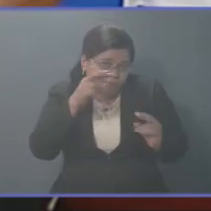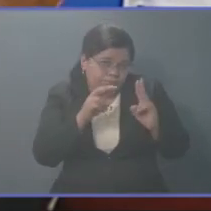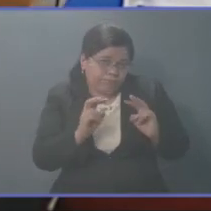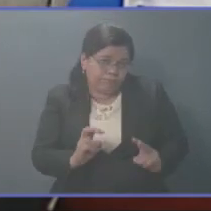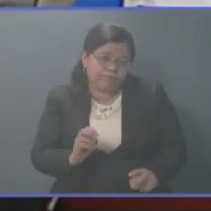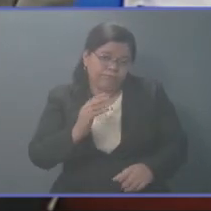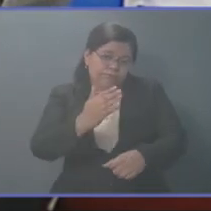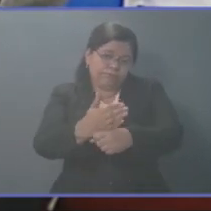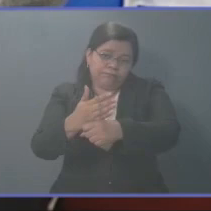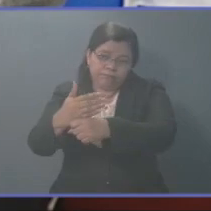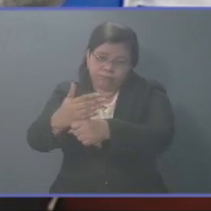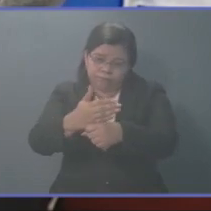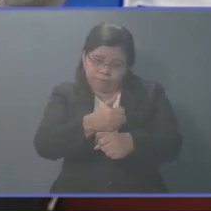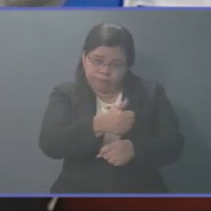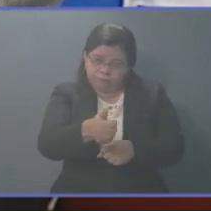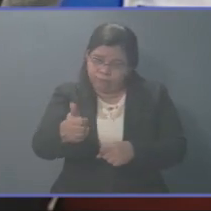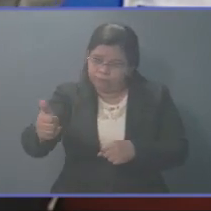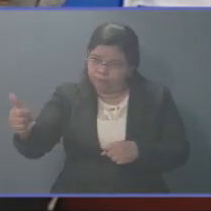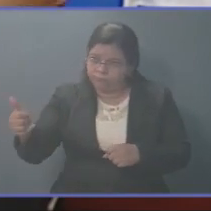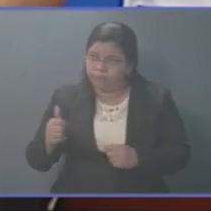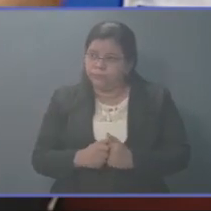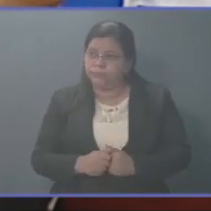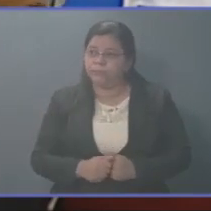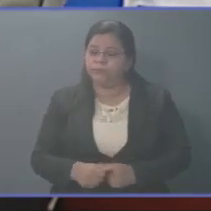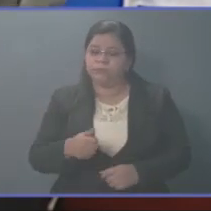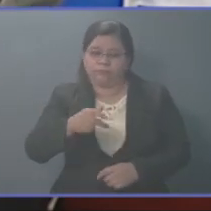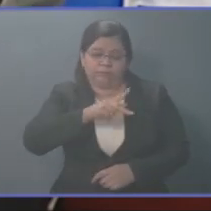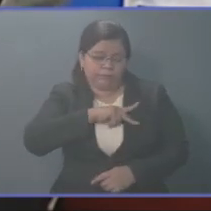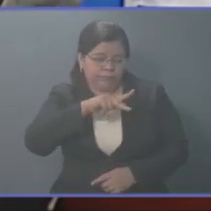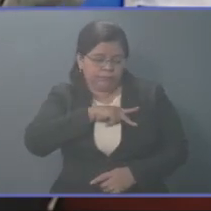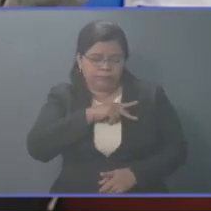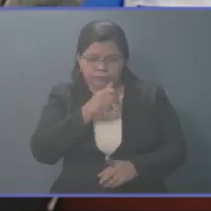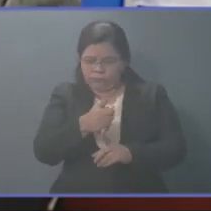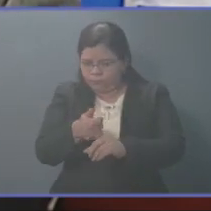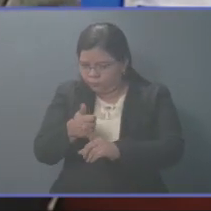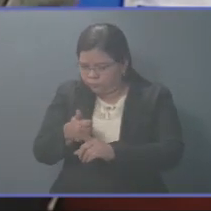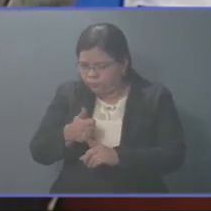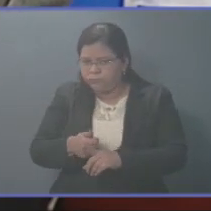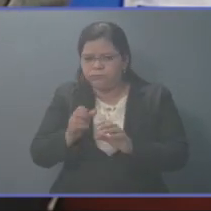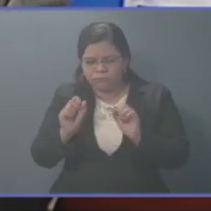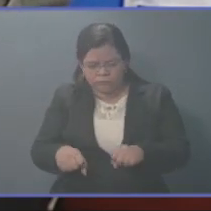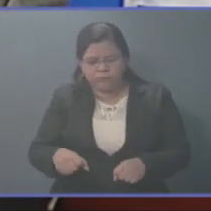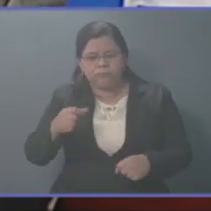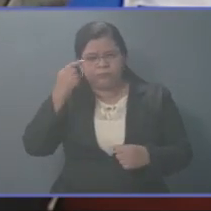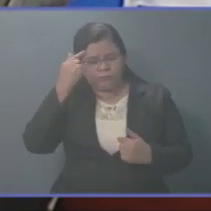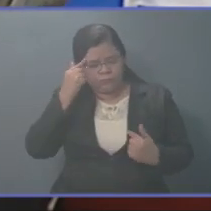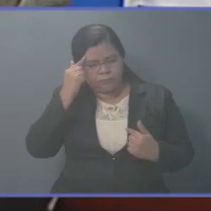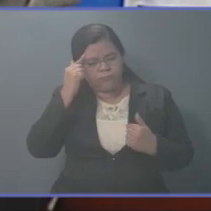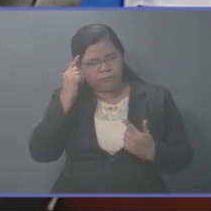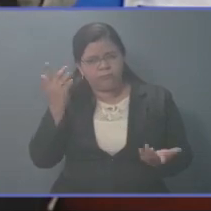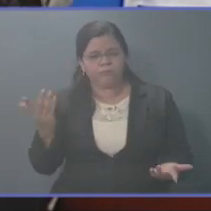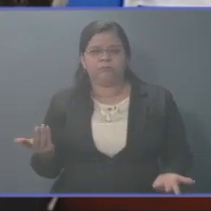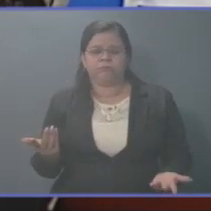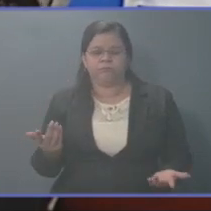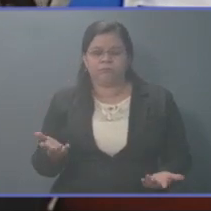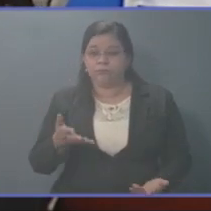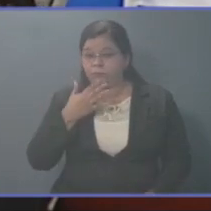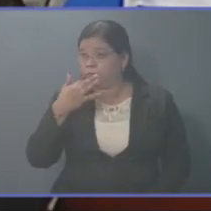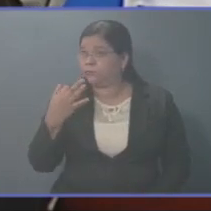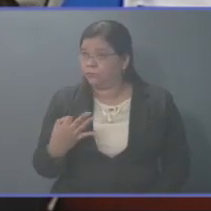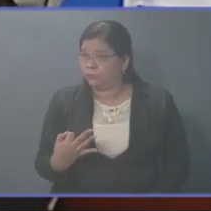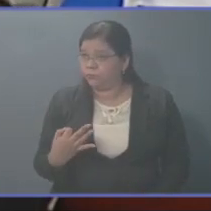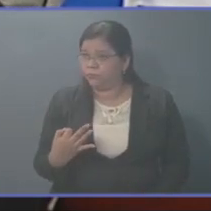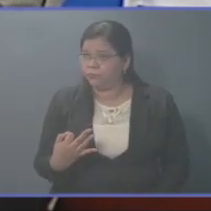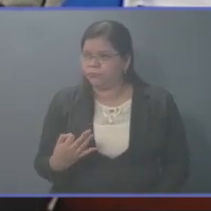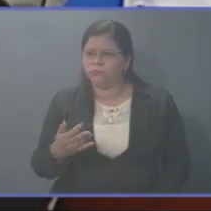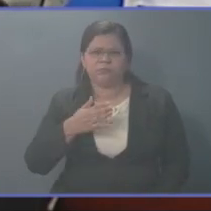grupos parlamentarios, como individualmente lo pueden analizar cada uno de ustedes. Y de verdad que yo no